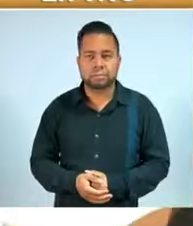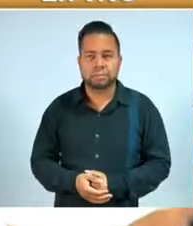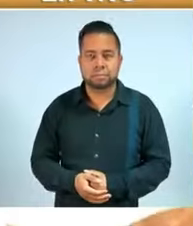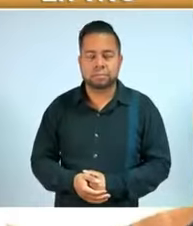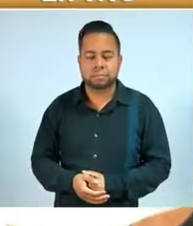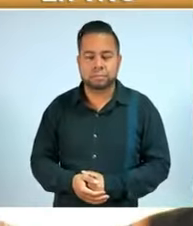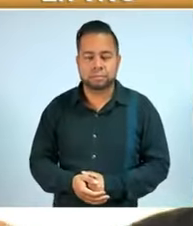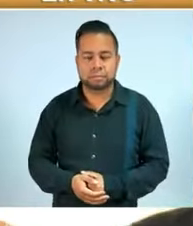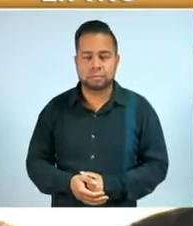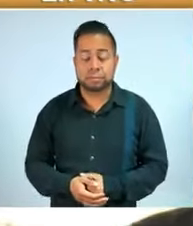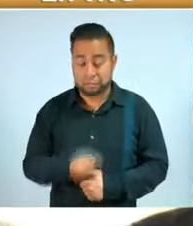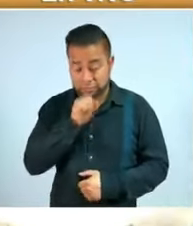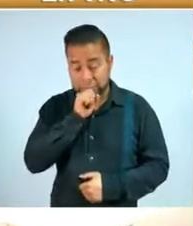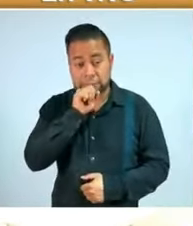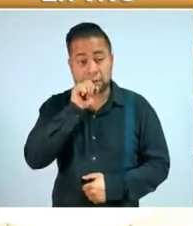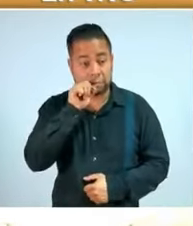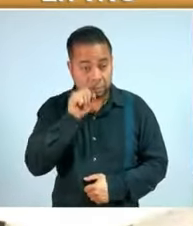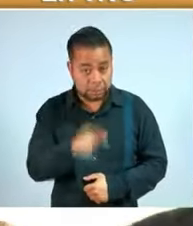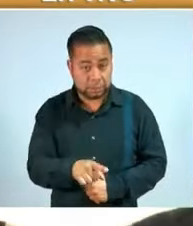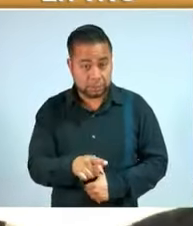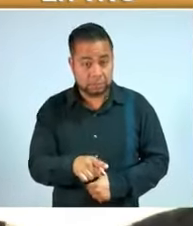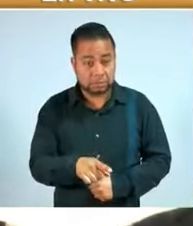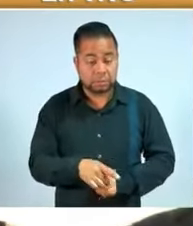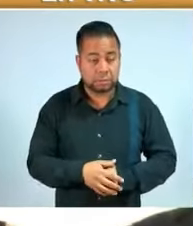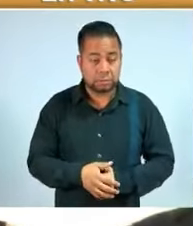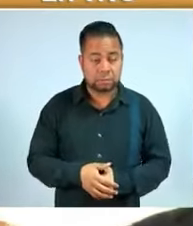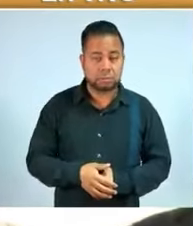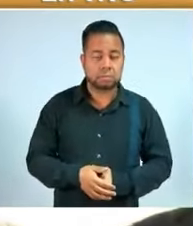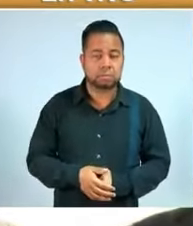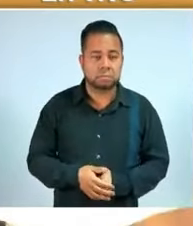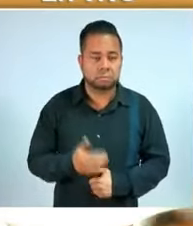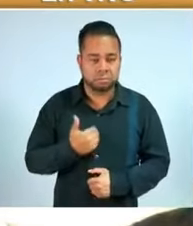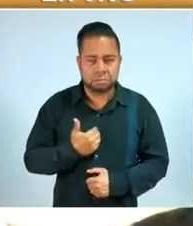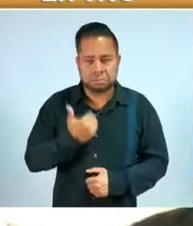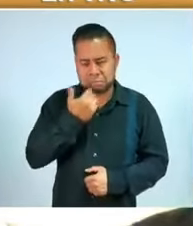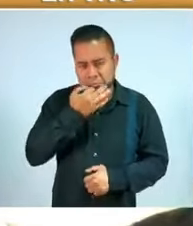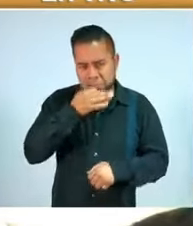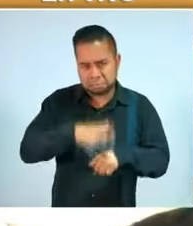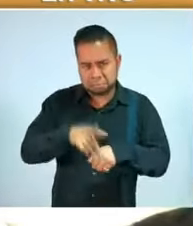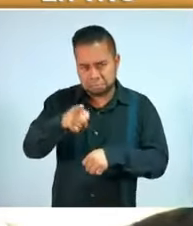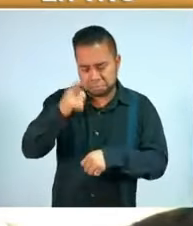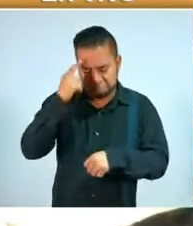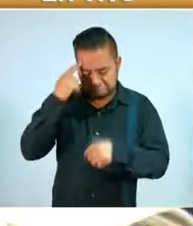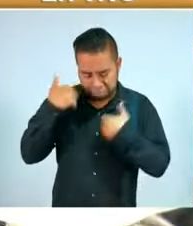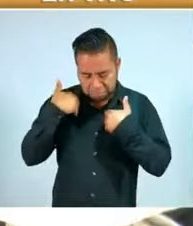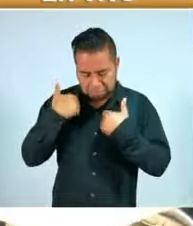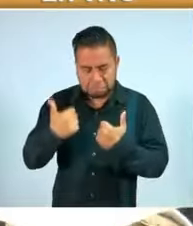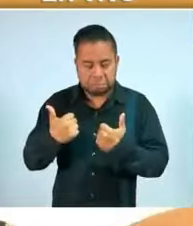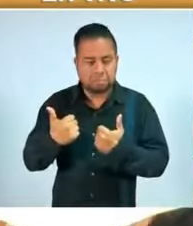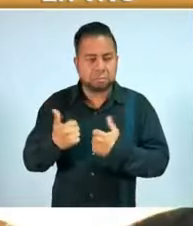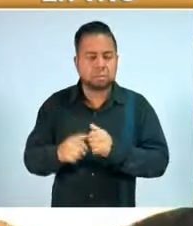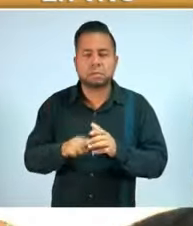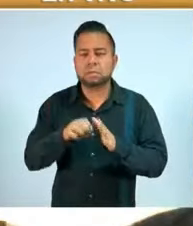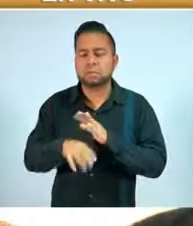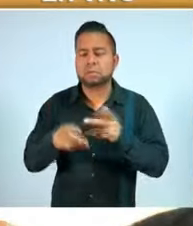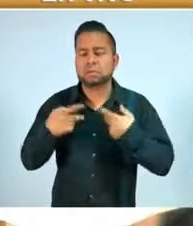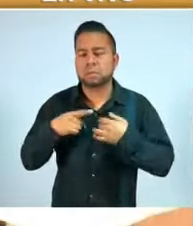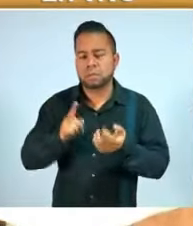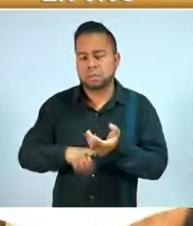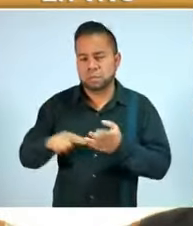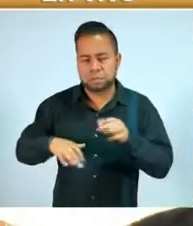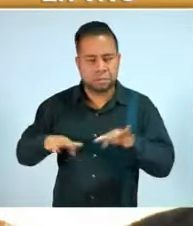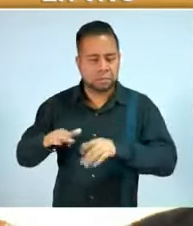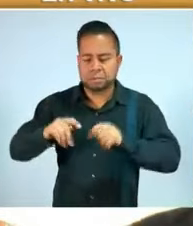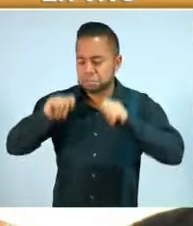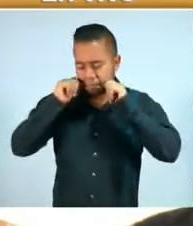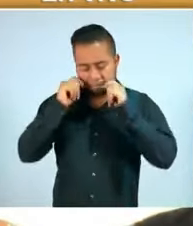Y junto a ello, dejar nada más con ustedes un razonamiento. Si un servidor público,